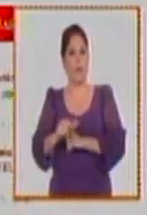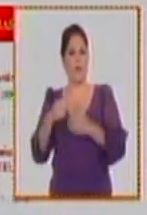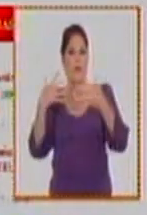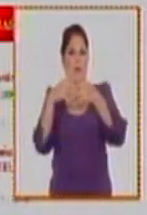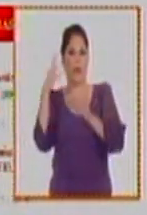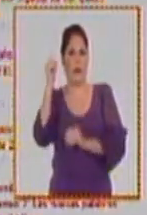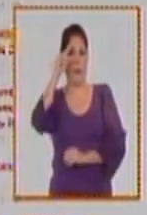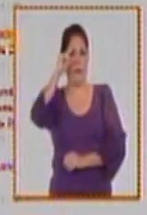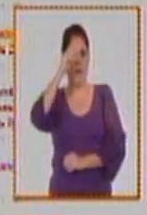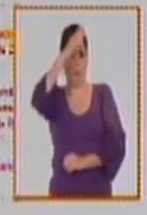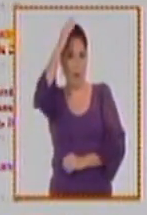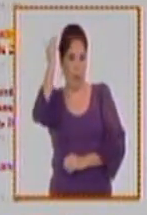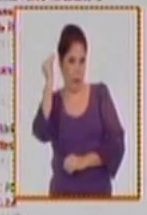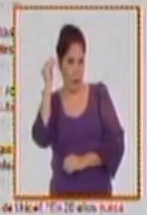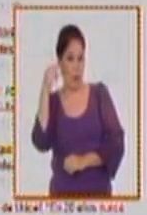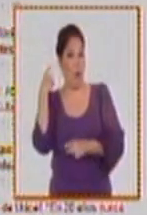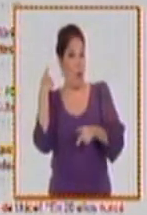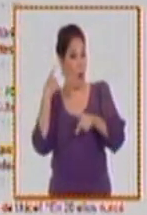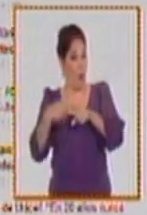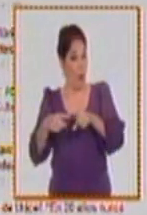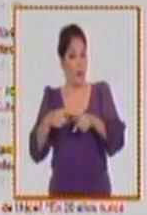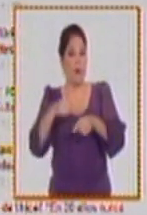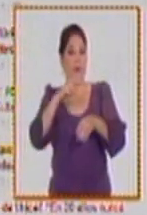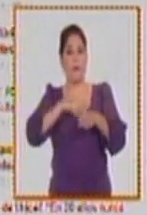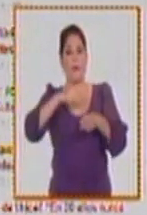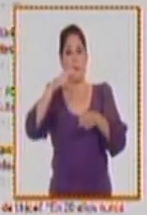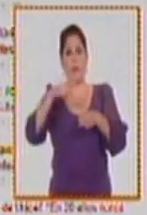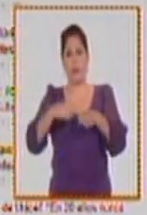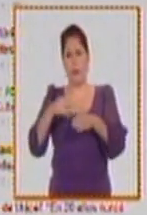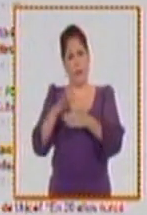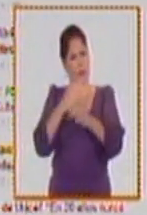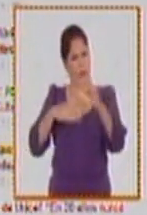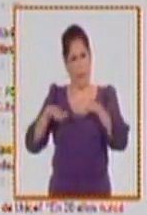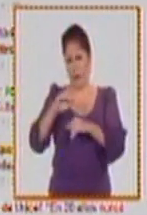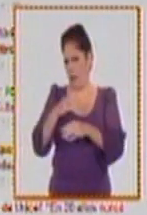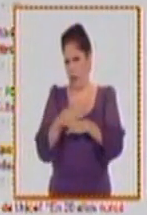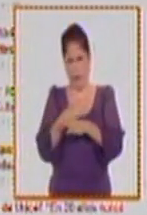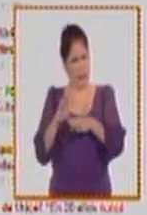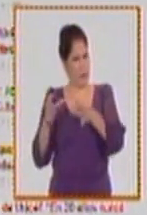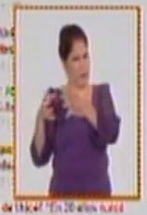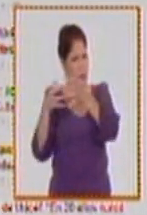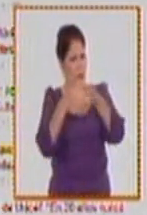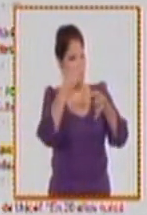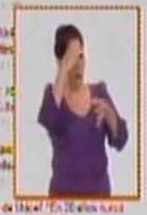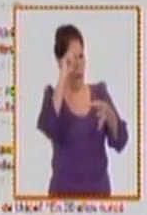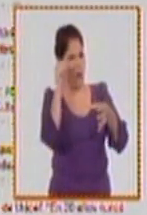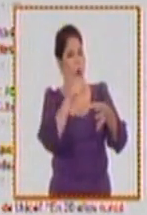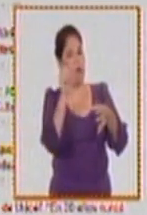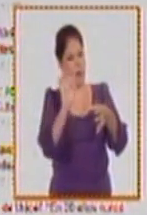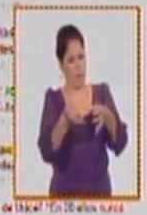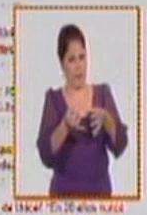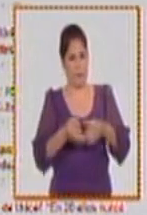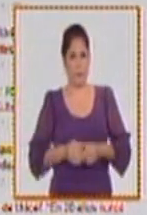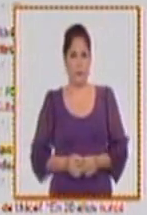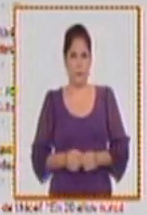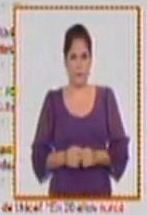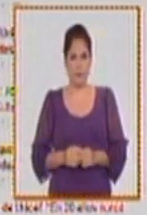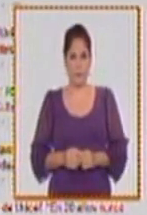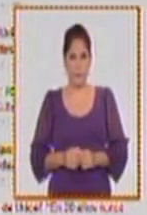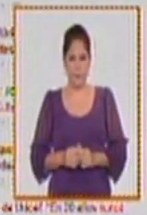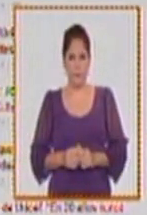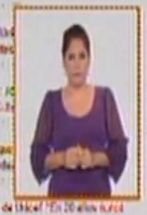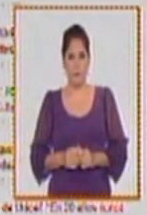Bruno Rodríguez Parrillas, así como representantes de otros ministerios, instituciones y de la Cancillería de nuestro